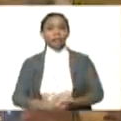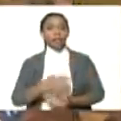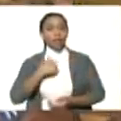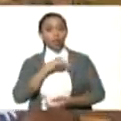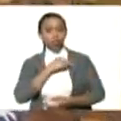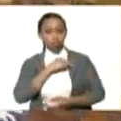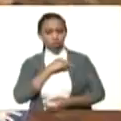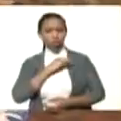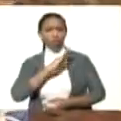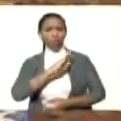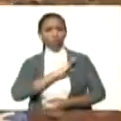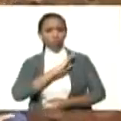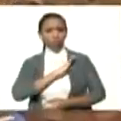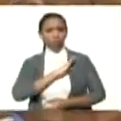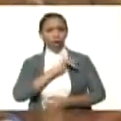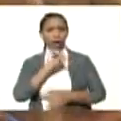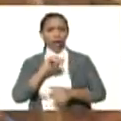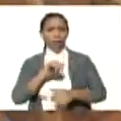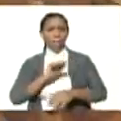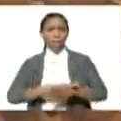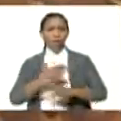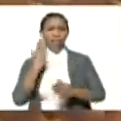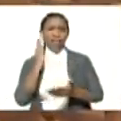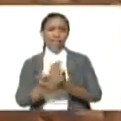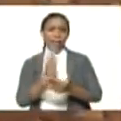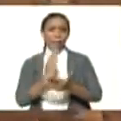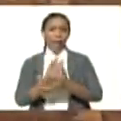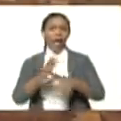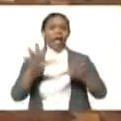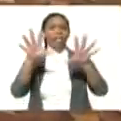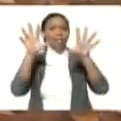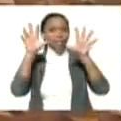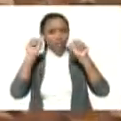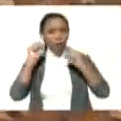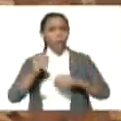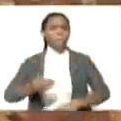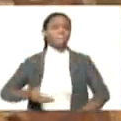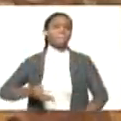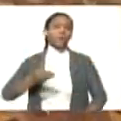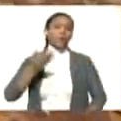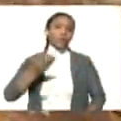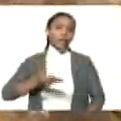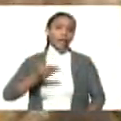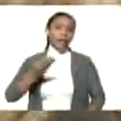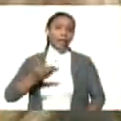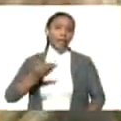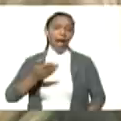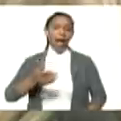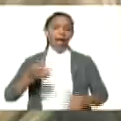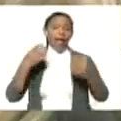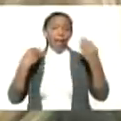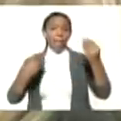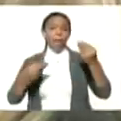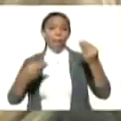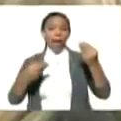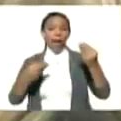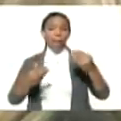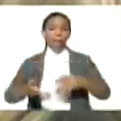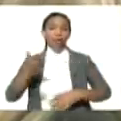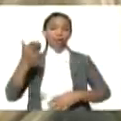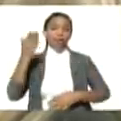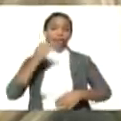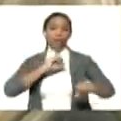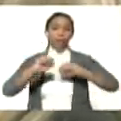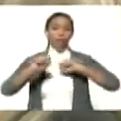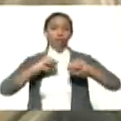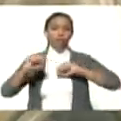nosotros hemos tenido, porque siempre entendió la importancia y el papel fundamental del